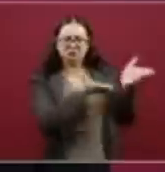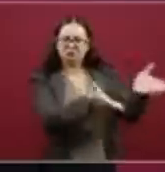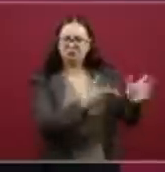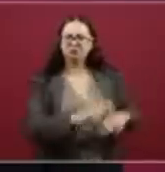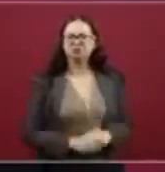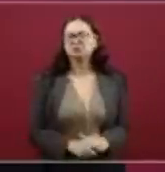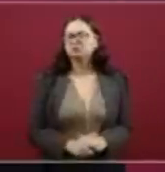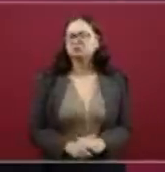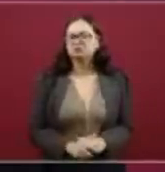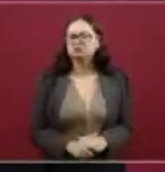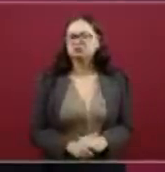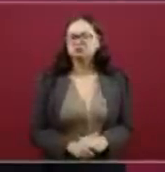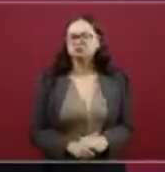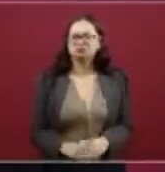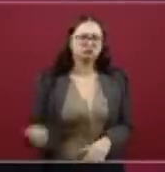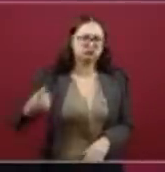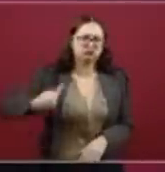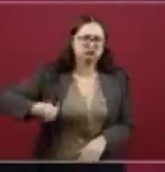decirlo.